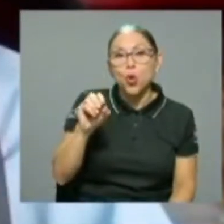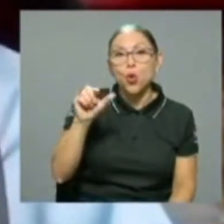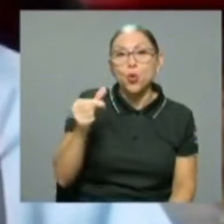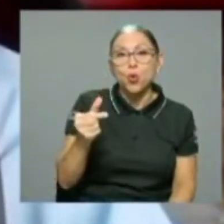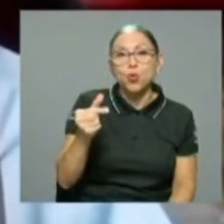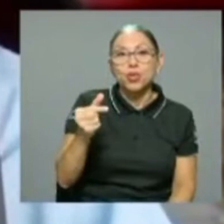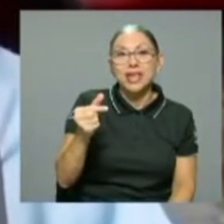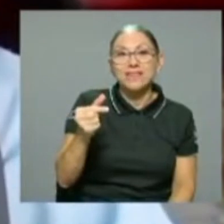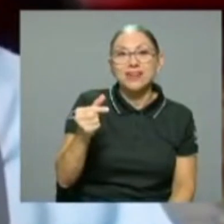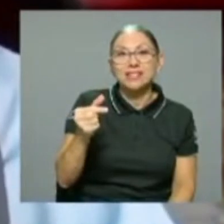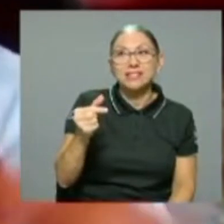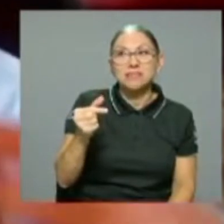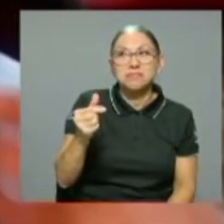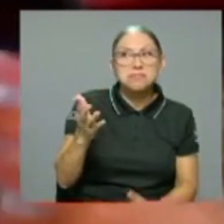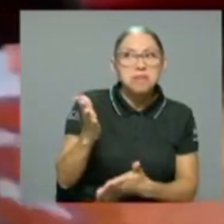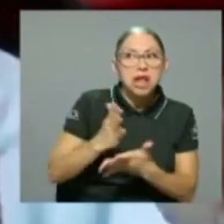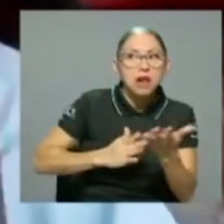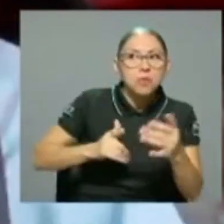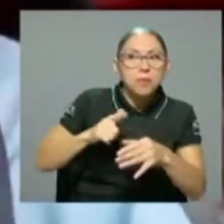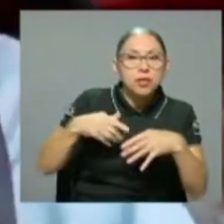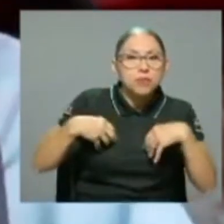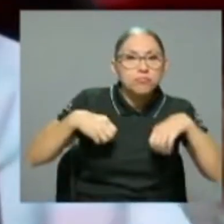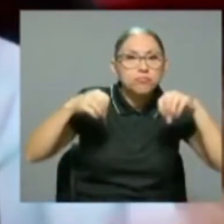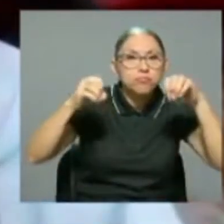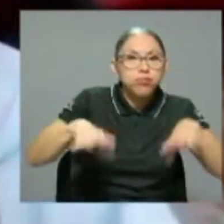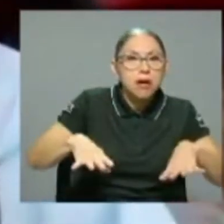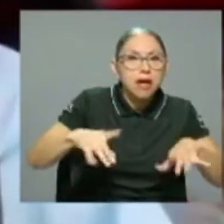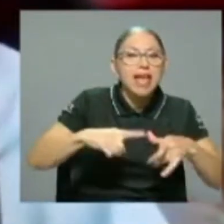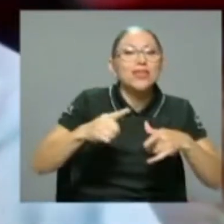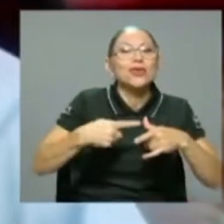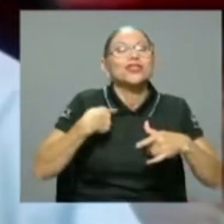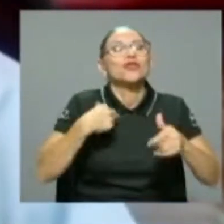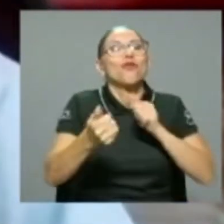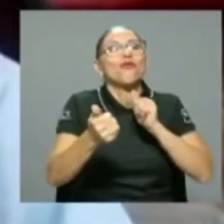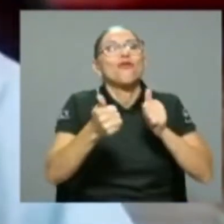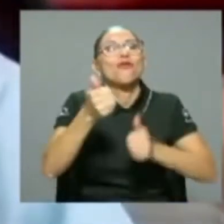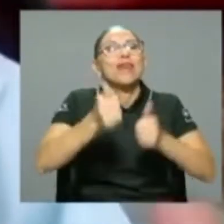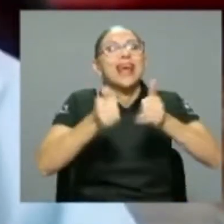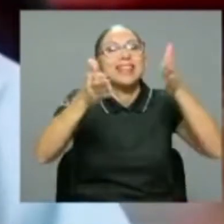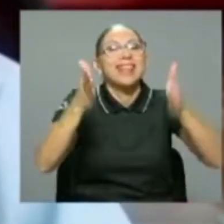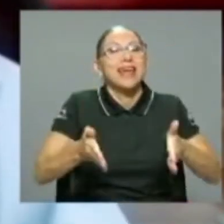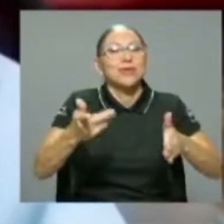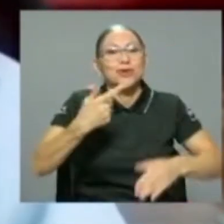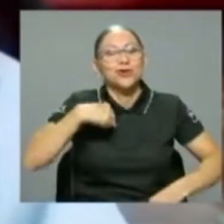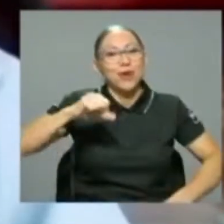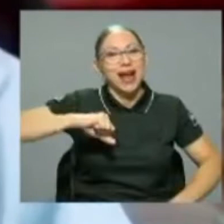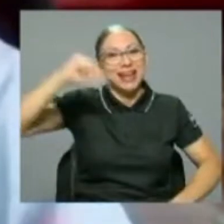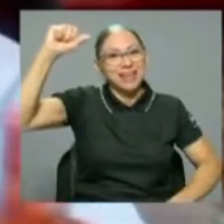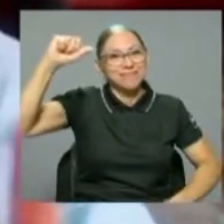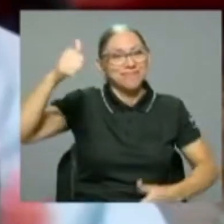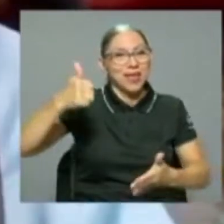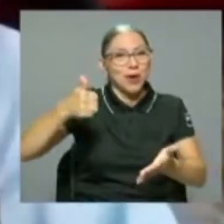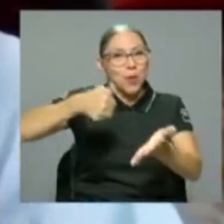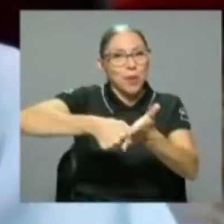renunció en un determinado momento y yo fui candidato y gané las elecciones. Eso,